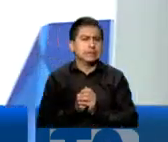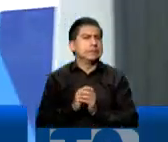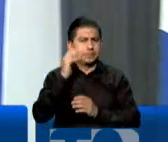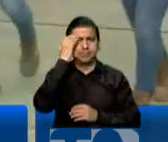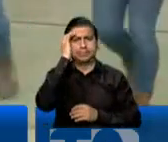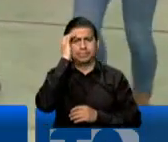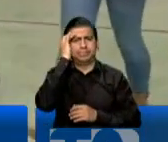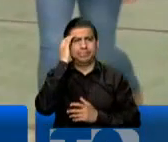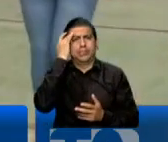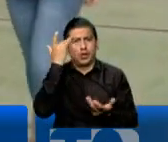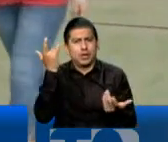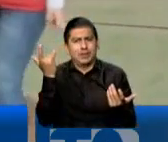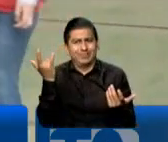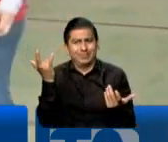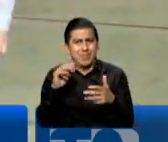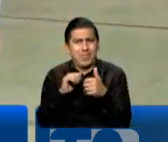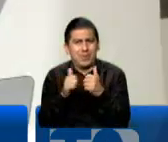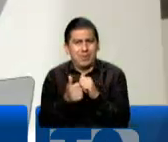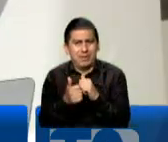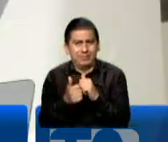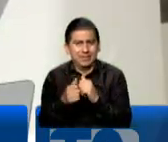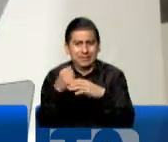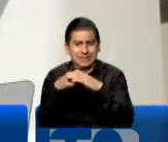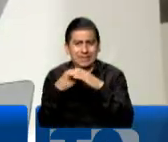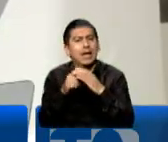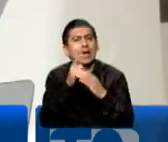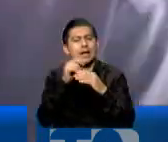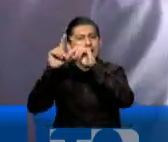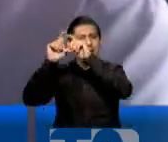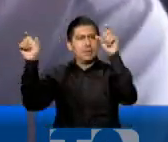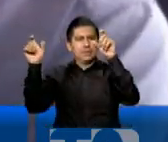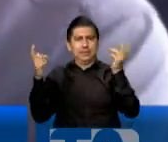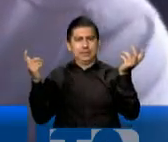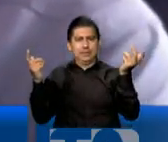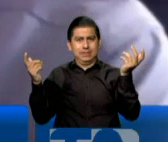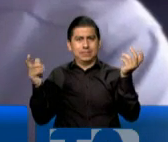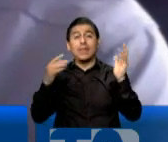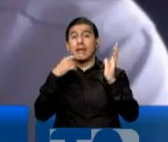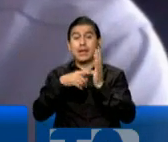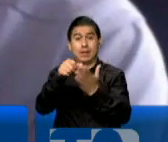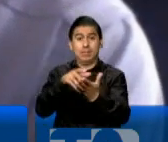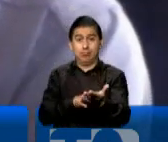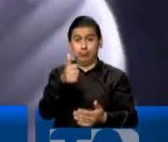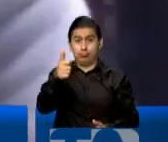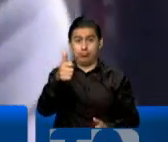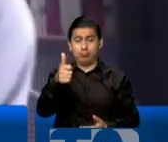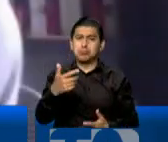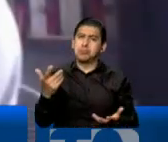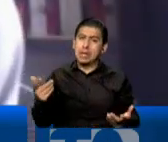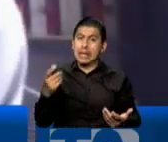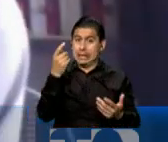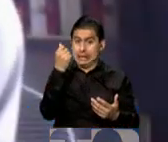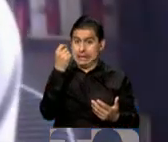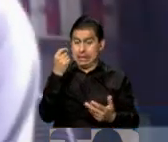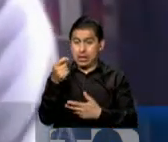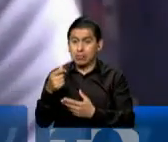situación preocupante ya que denota el estado crítico en el que se encuentra la elección del operador. Si el proyecto funciona, la plata